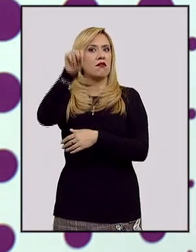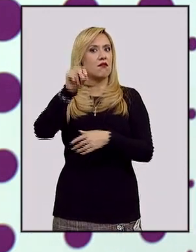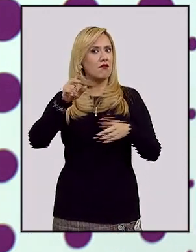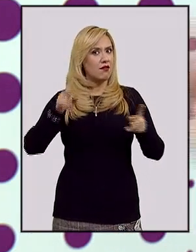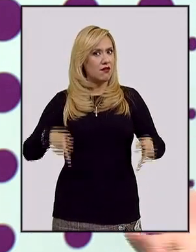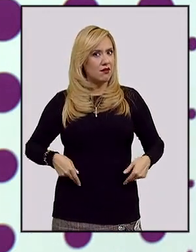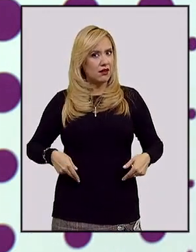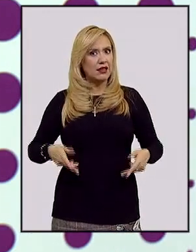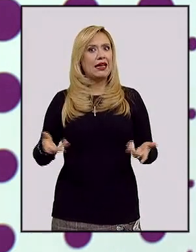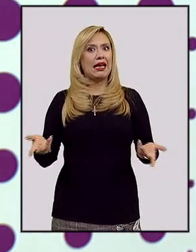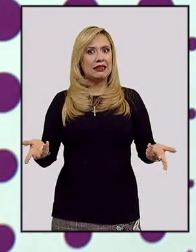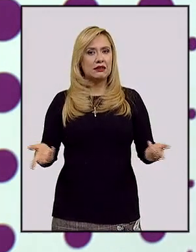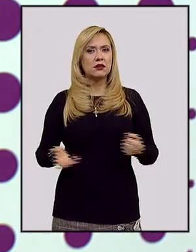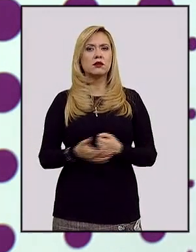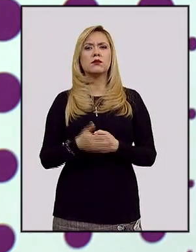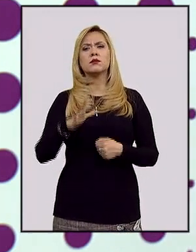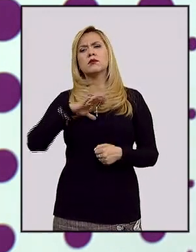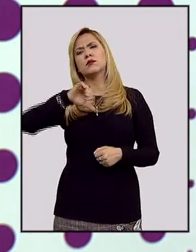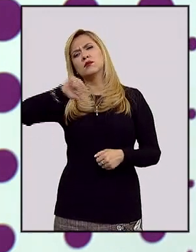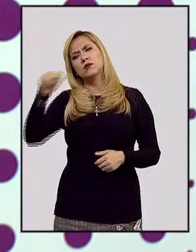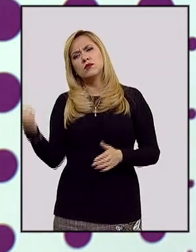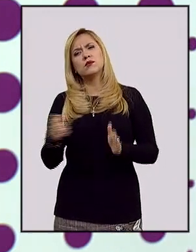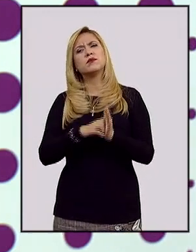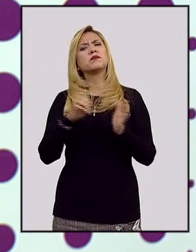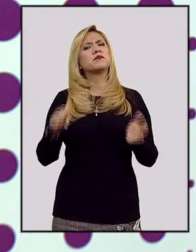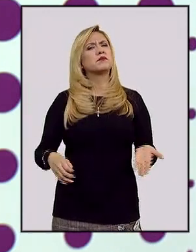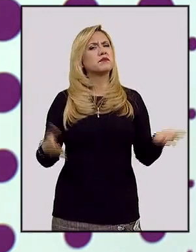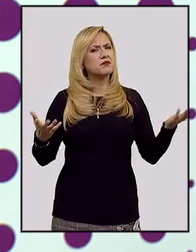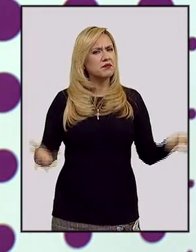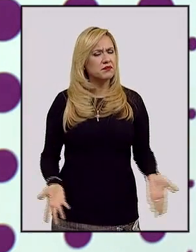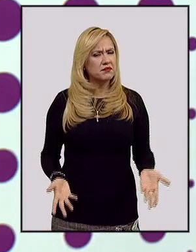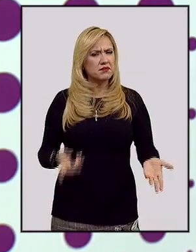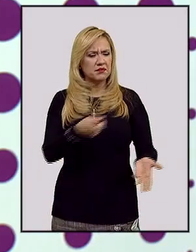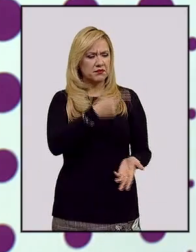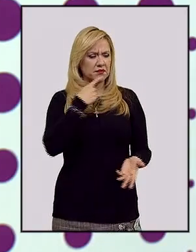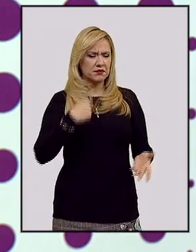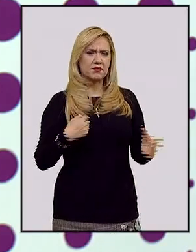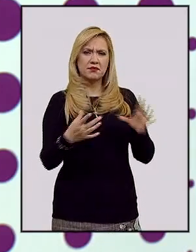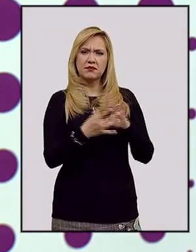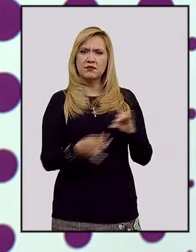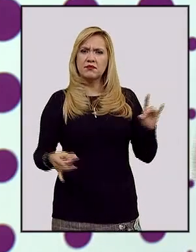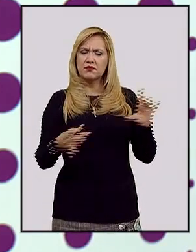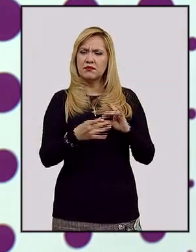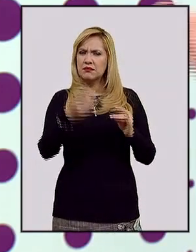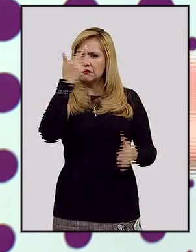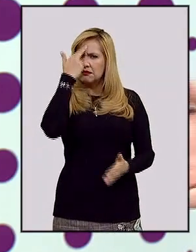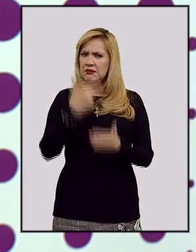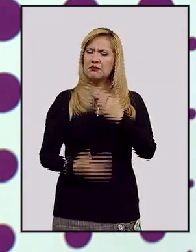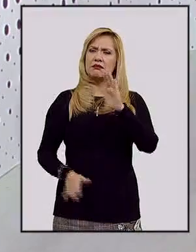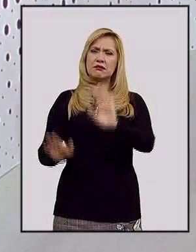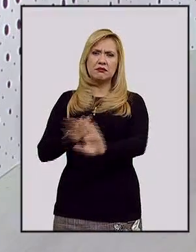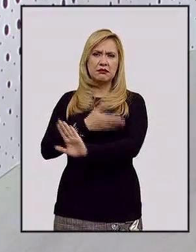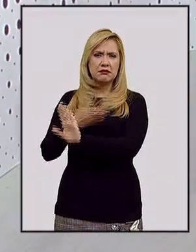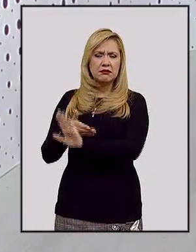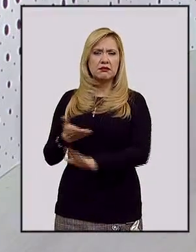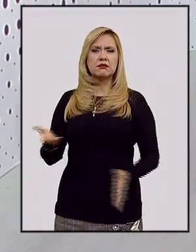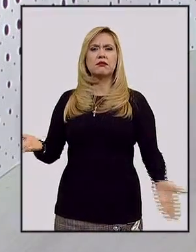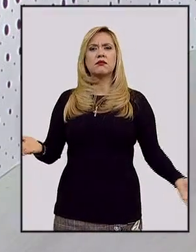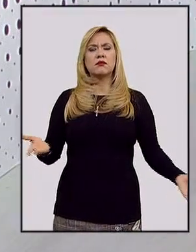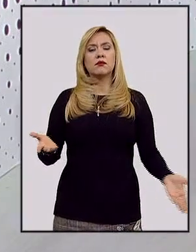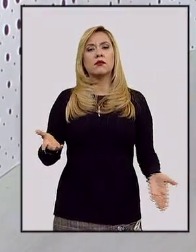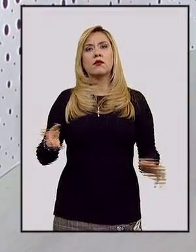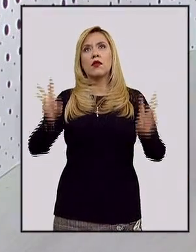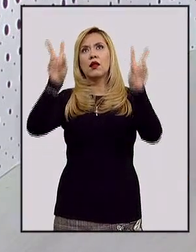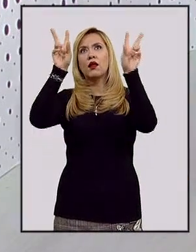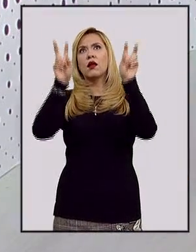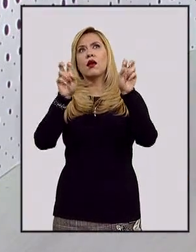como este? ¿En qué otros casos se está dando la violencia obstétrica que nos platicabas en estas sentencias? Casos, nos decías hace un momento, en temas de